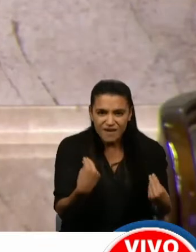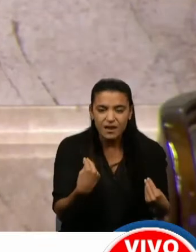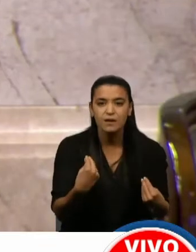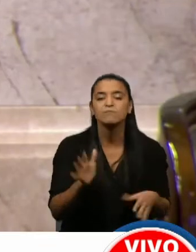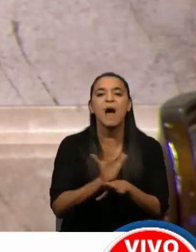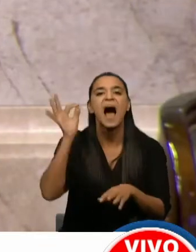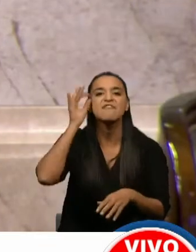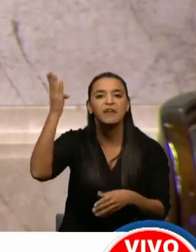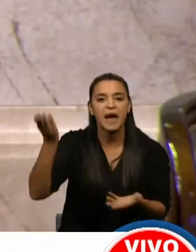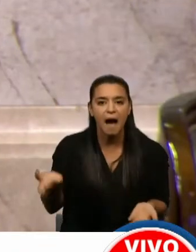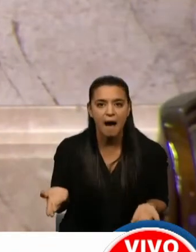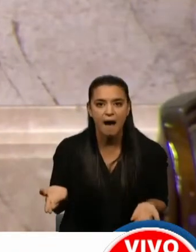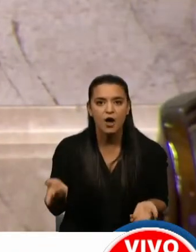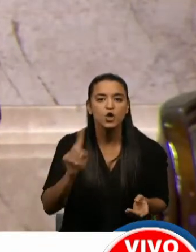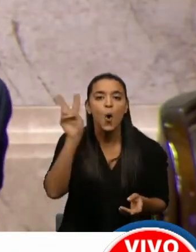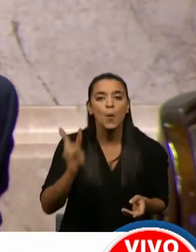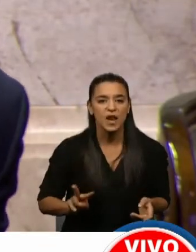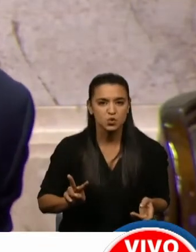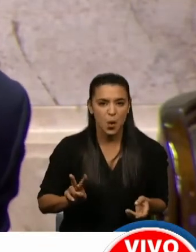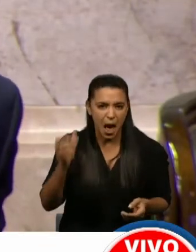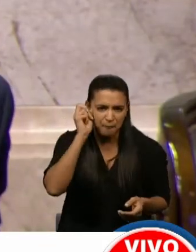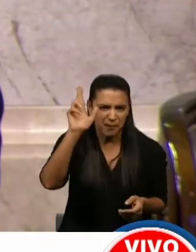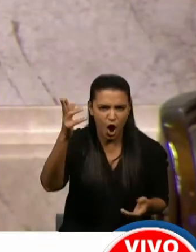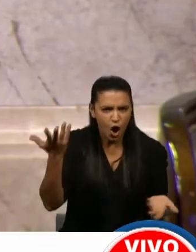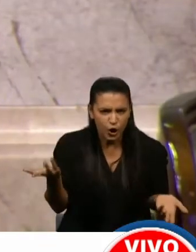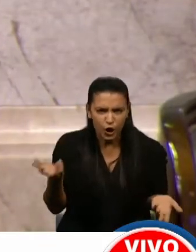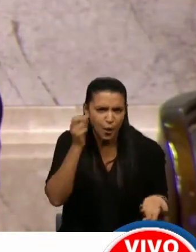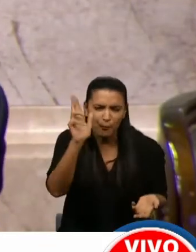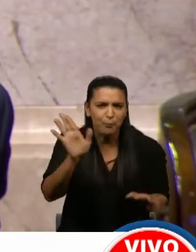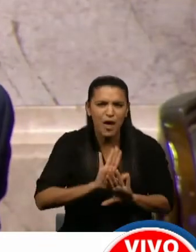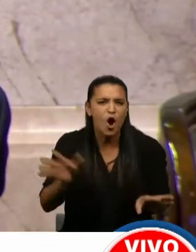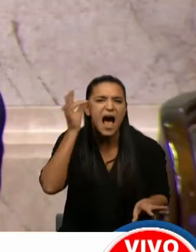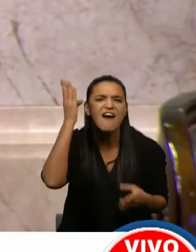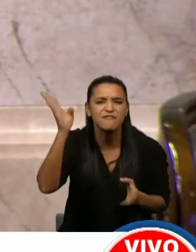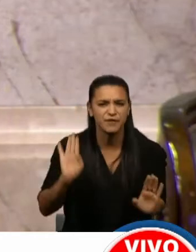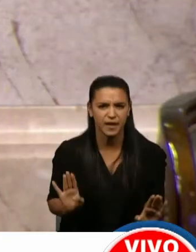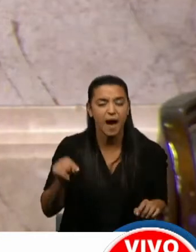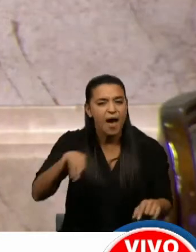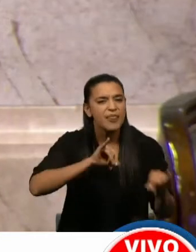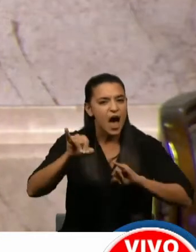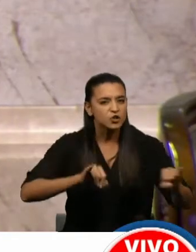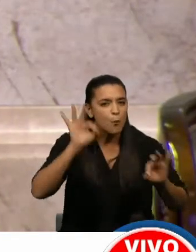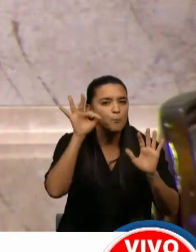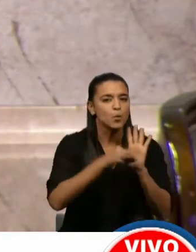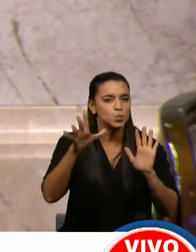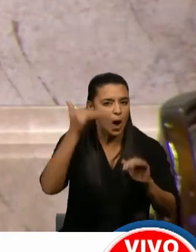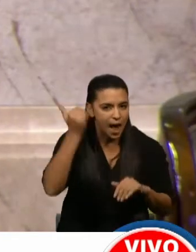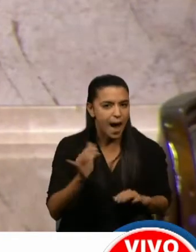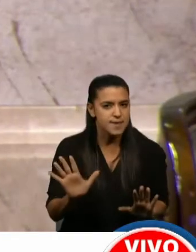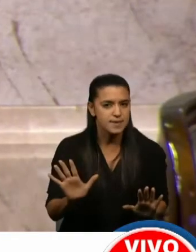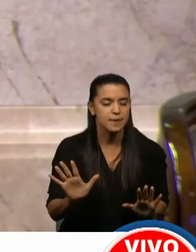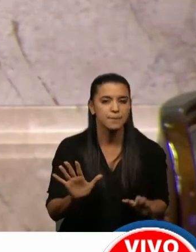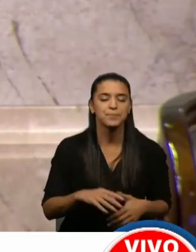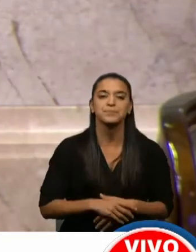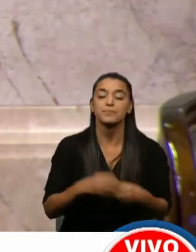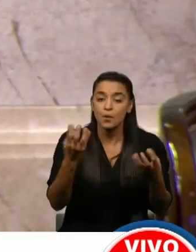ser África. No Venezuela, pasamos del nivel de Venezuela, llegamos a ser África. Y acá hay un dato particular